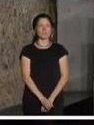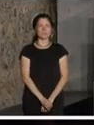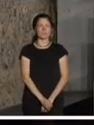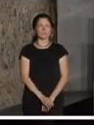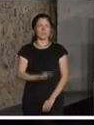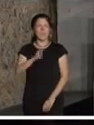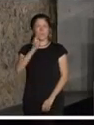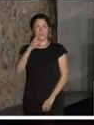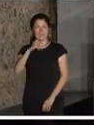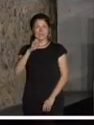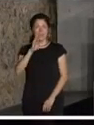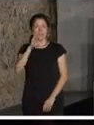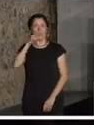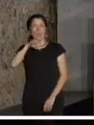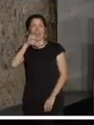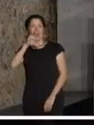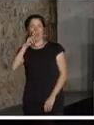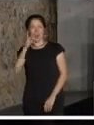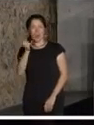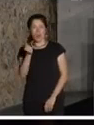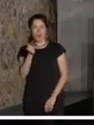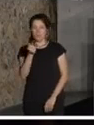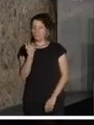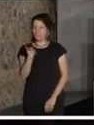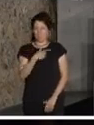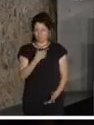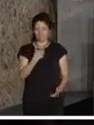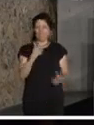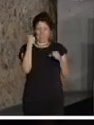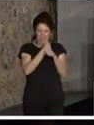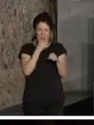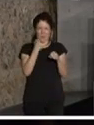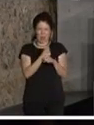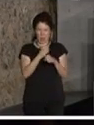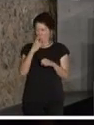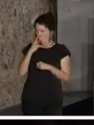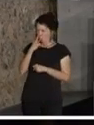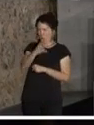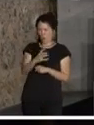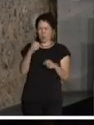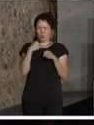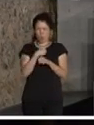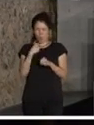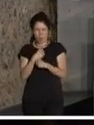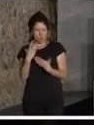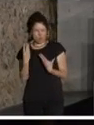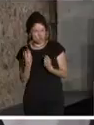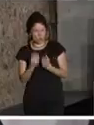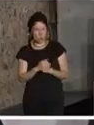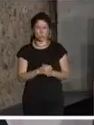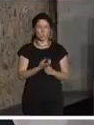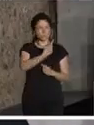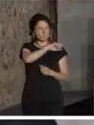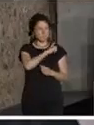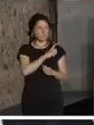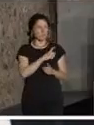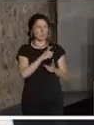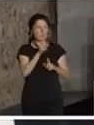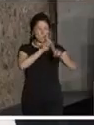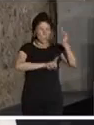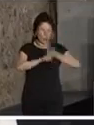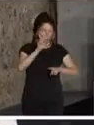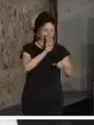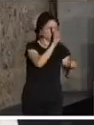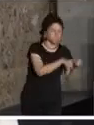parche y Erika han sembrado mucho mucho estos cuatro años han estado en cada conflicto